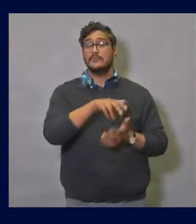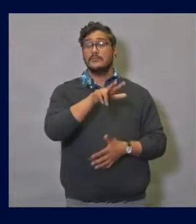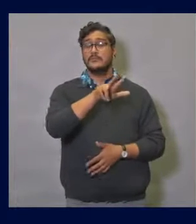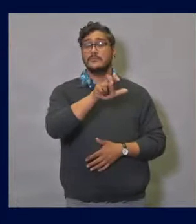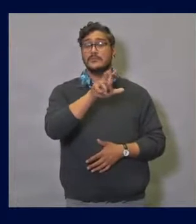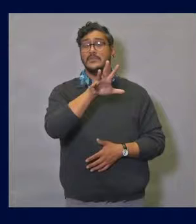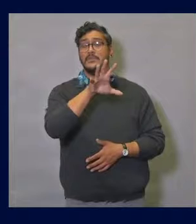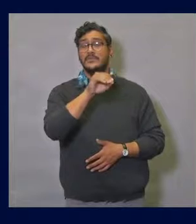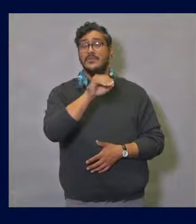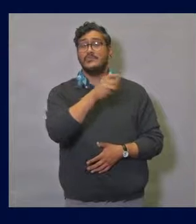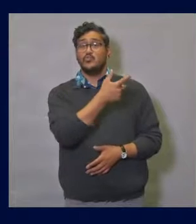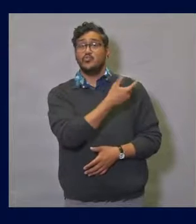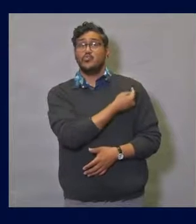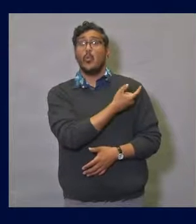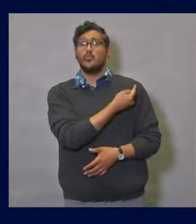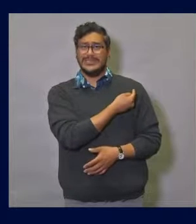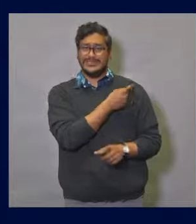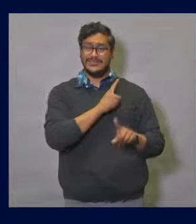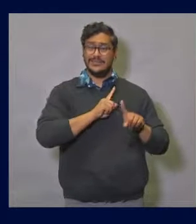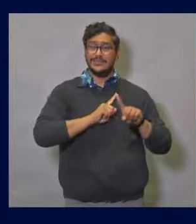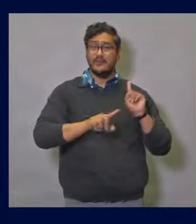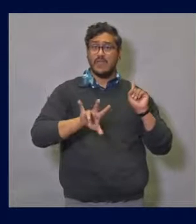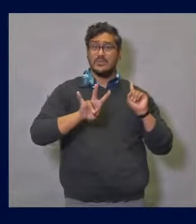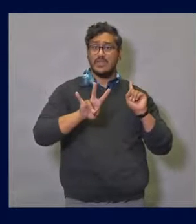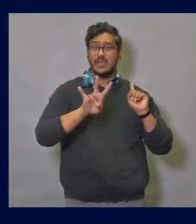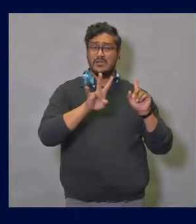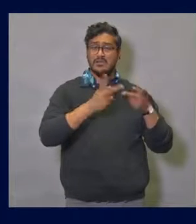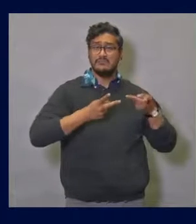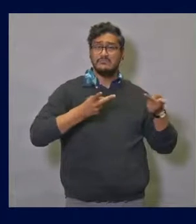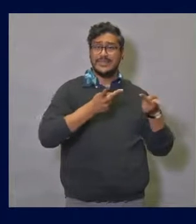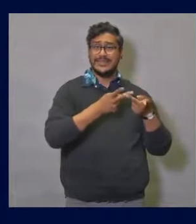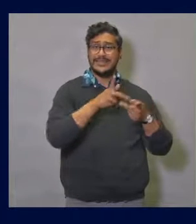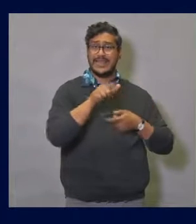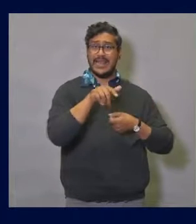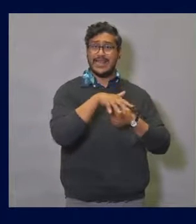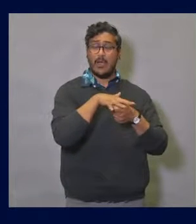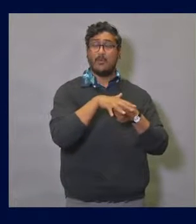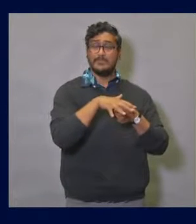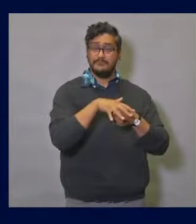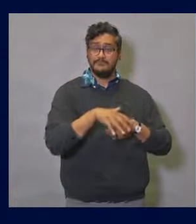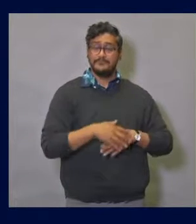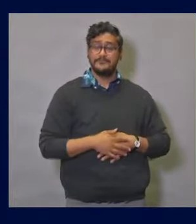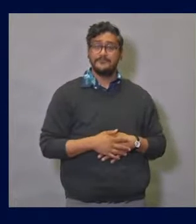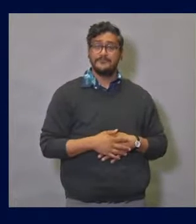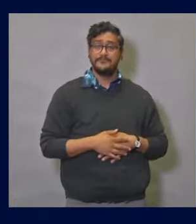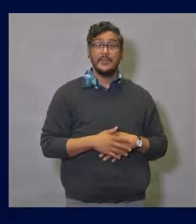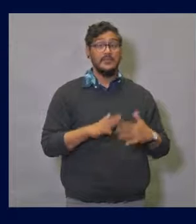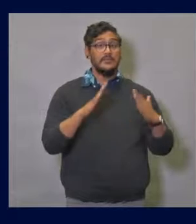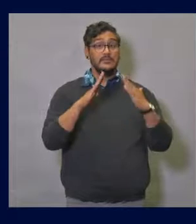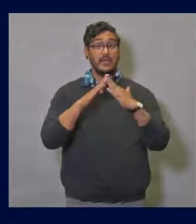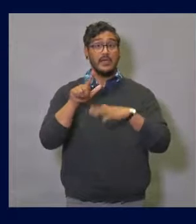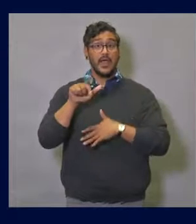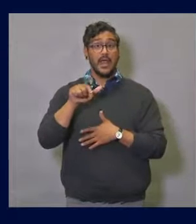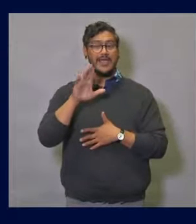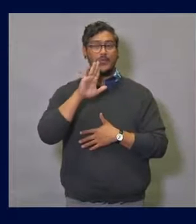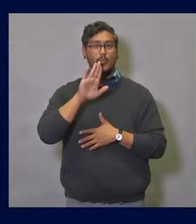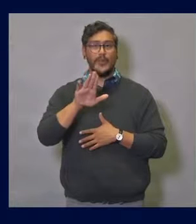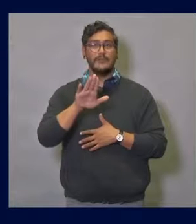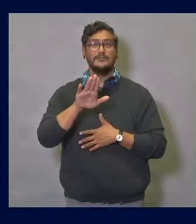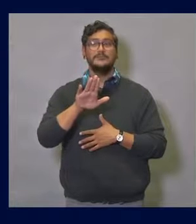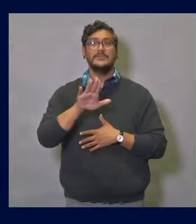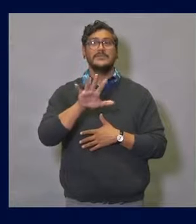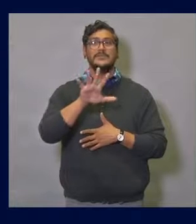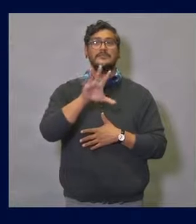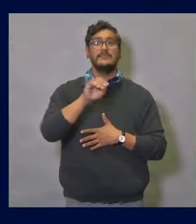64,350 dosis a través de los 7 centros de vacunación del condado. Los centros de vacunación de la ciudad de Los Ángeles vacunarán a